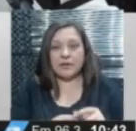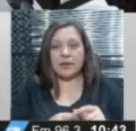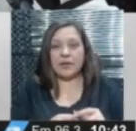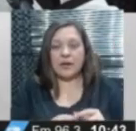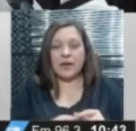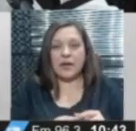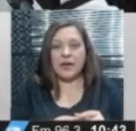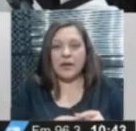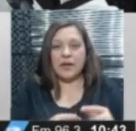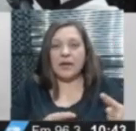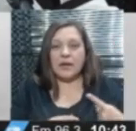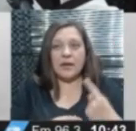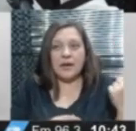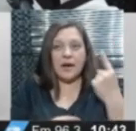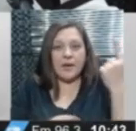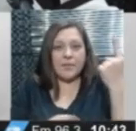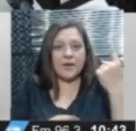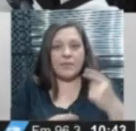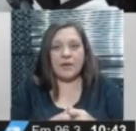Haití fue